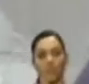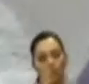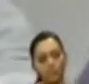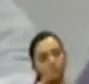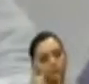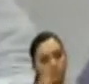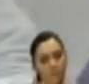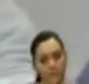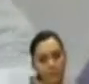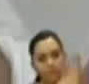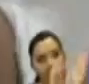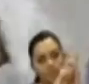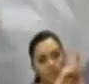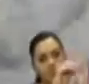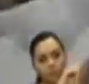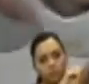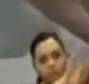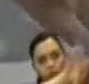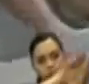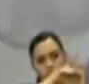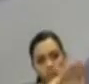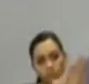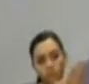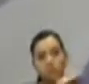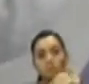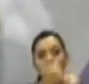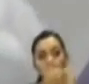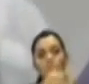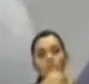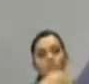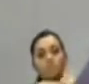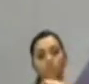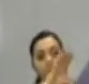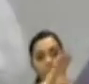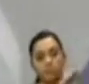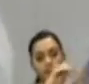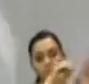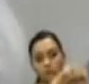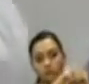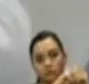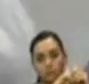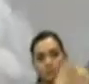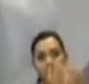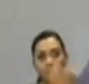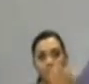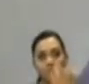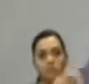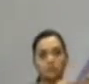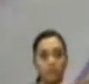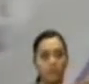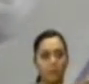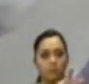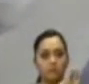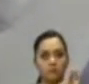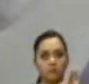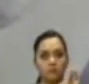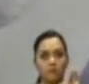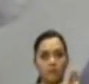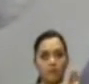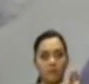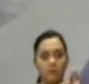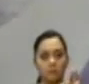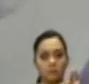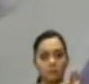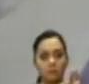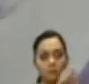eso la actividad económica. Entonces, lo que entra al Banco Central está directamente relacionado al dinero que hay en la economía y esto a su vez a lo que entra